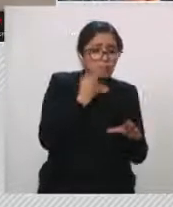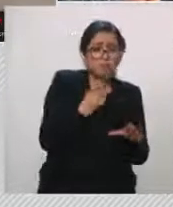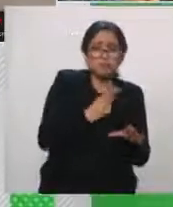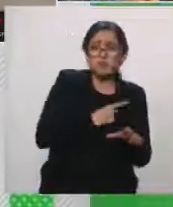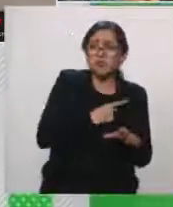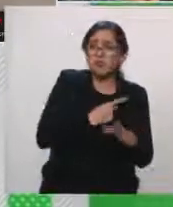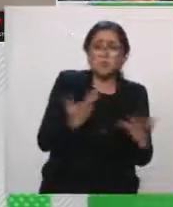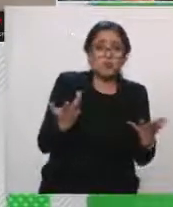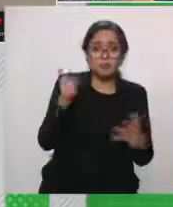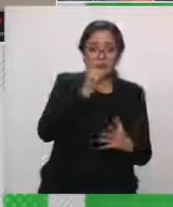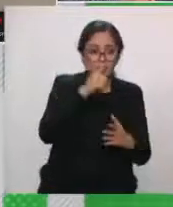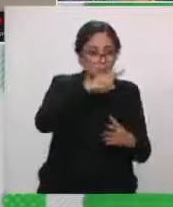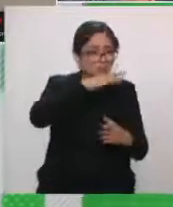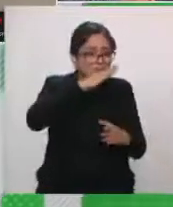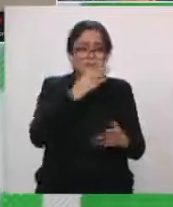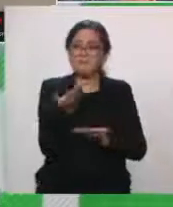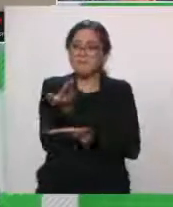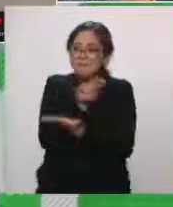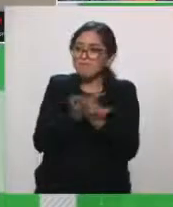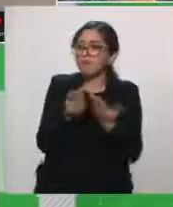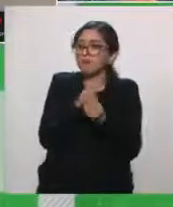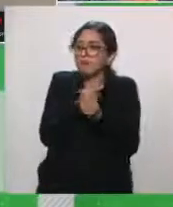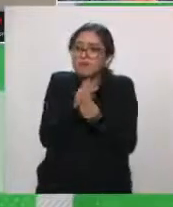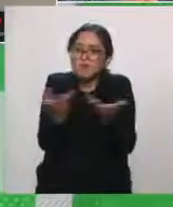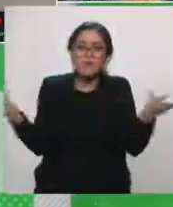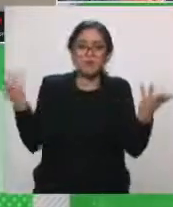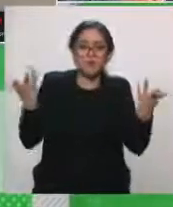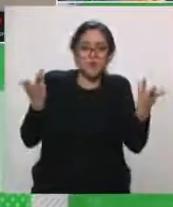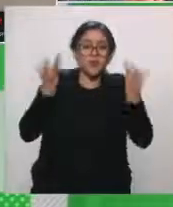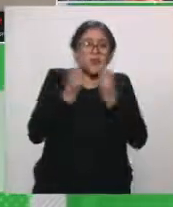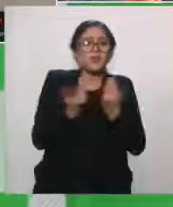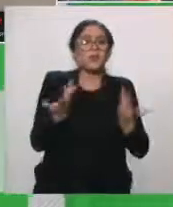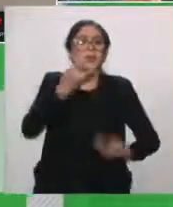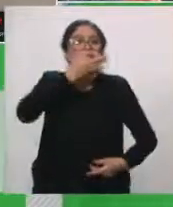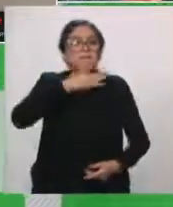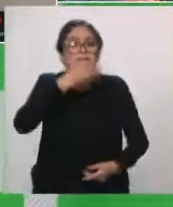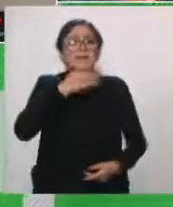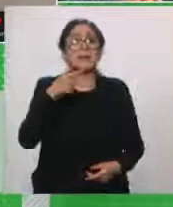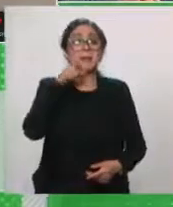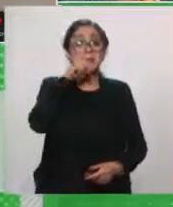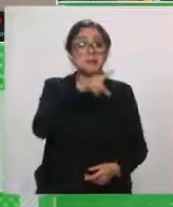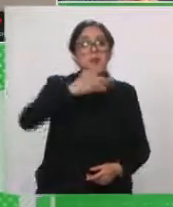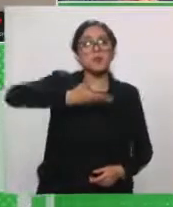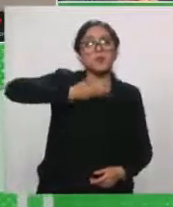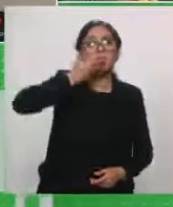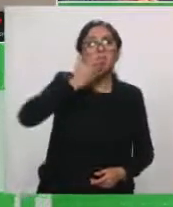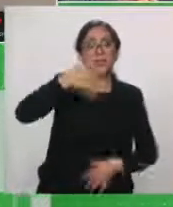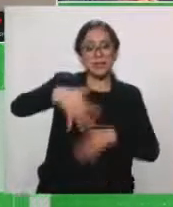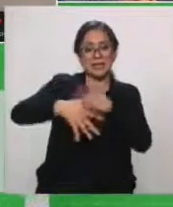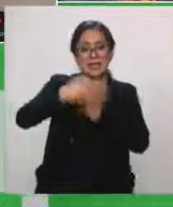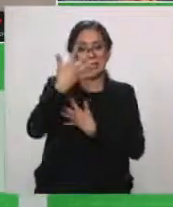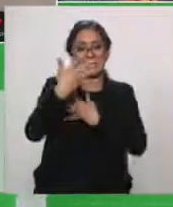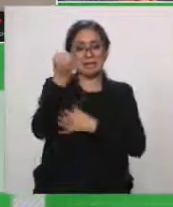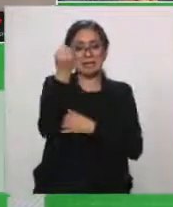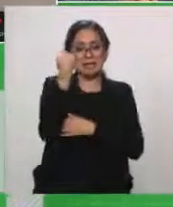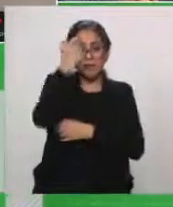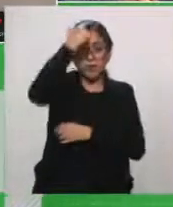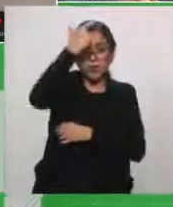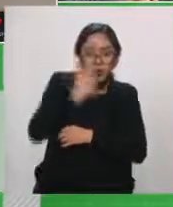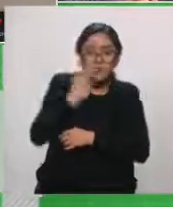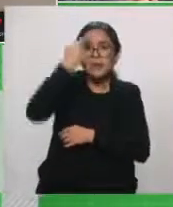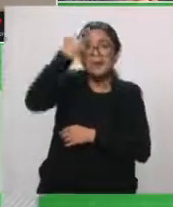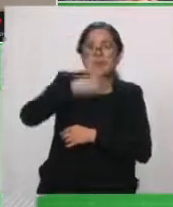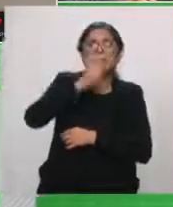de crear incluso pues comunidad, y lo utilizamos como uno de los platillos típicos en la noche del 15 de septiembre precisamente para compartir y